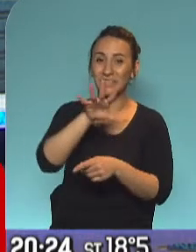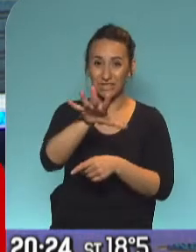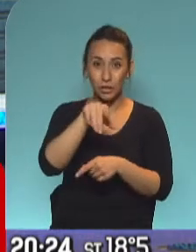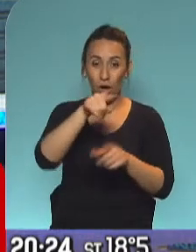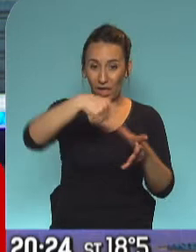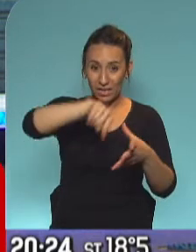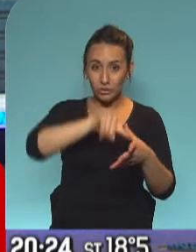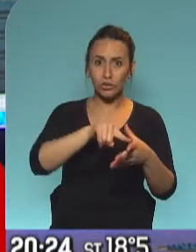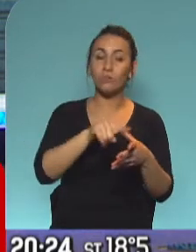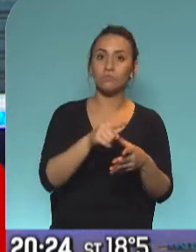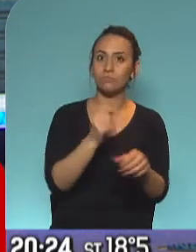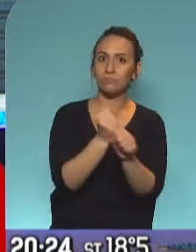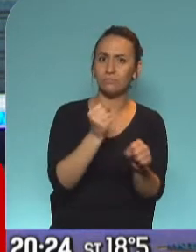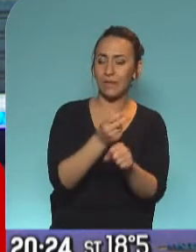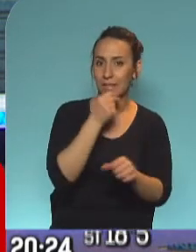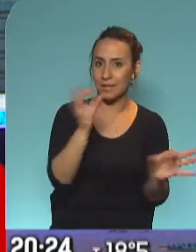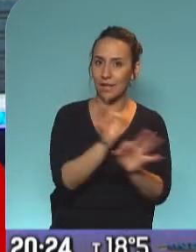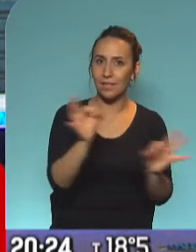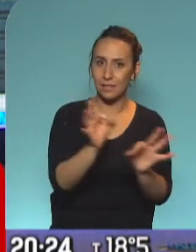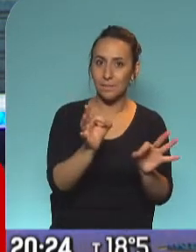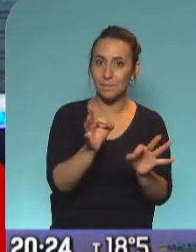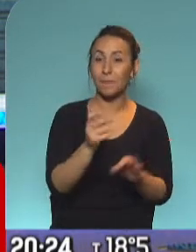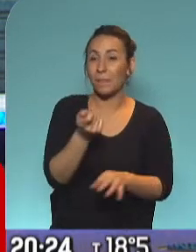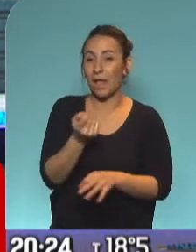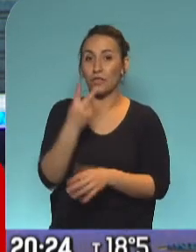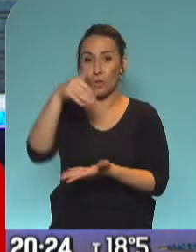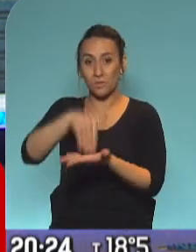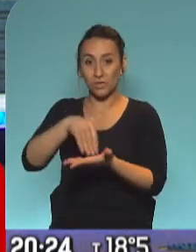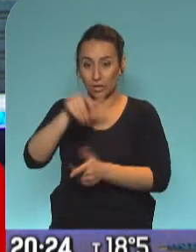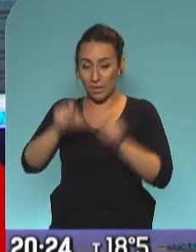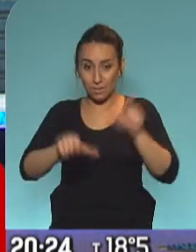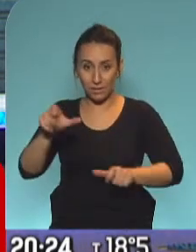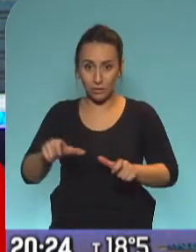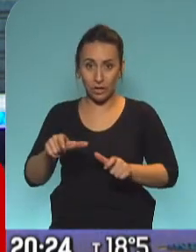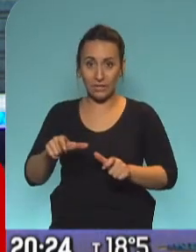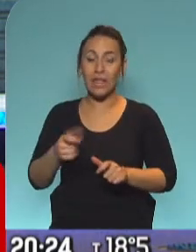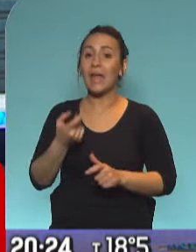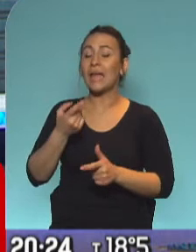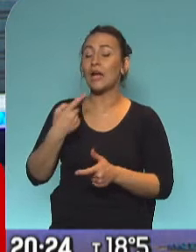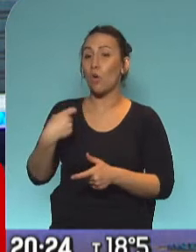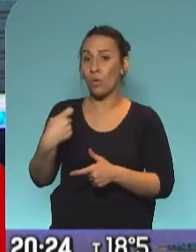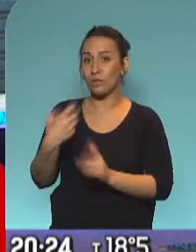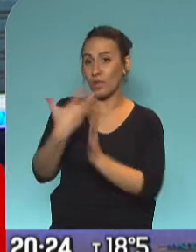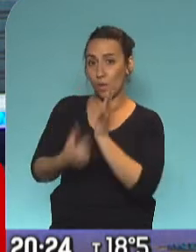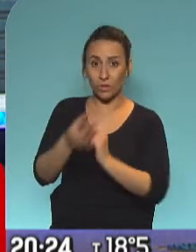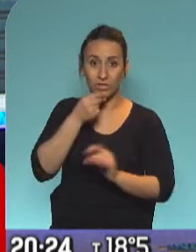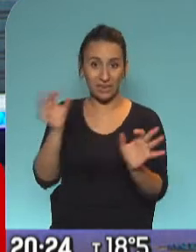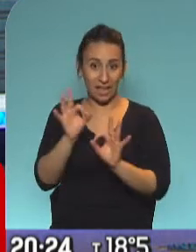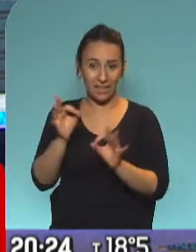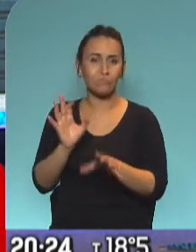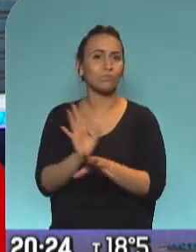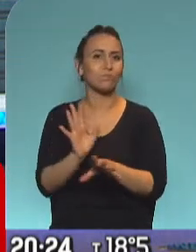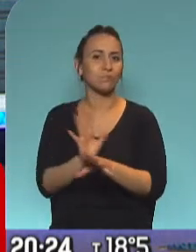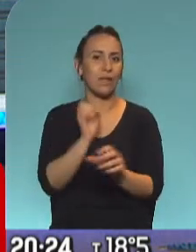lo están haciendo y casi 2 millones de personas que no tienen descuento jubilatorio qué quiere decir estos están trabajando